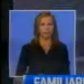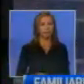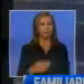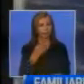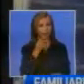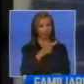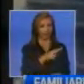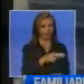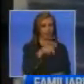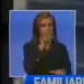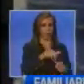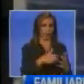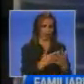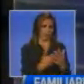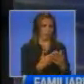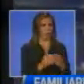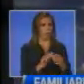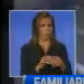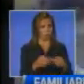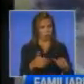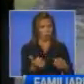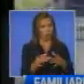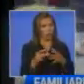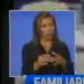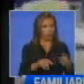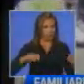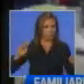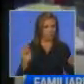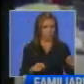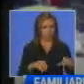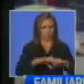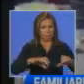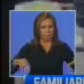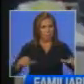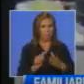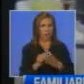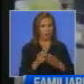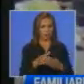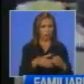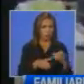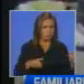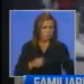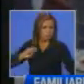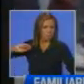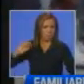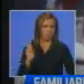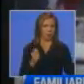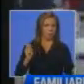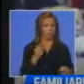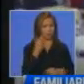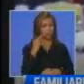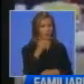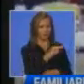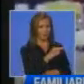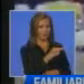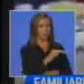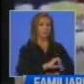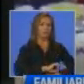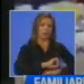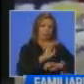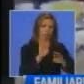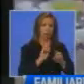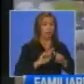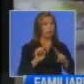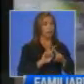Golpes en la espalda y rostro con tablas, toletes e incluso con cañas son algunas de las imágenes que confirmaron las denuncias